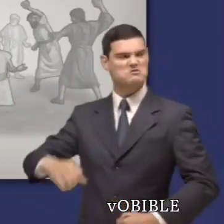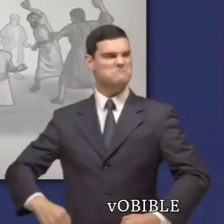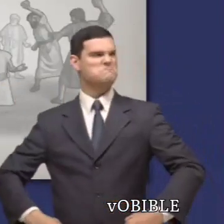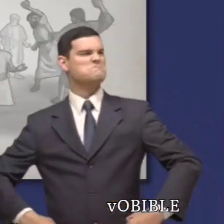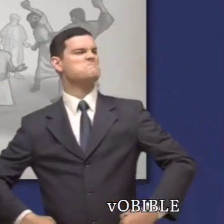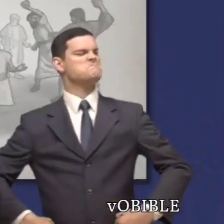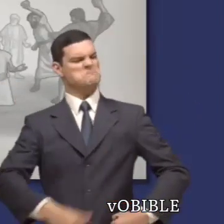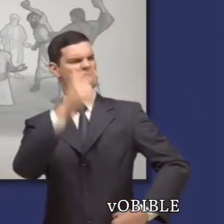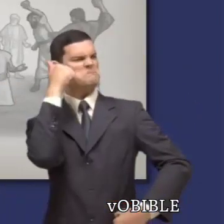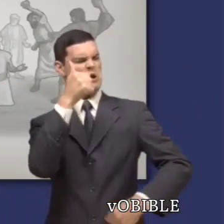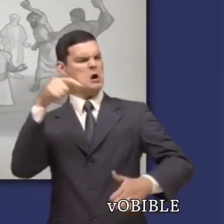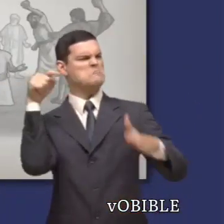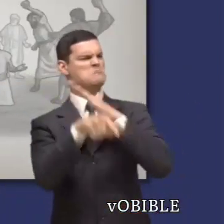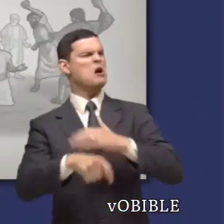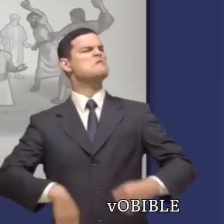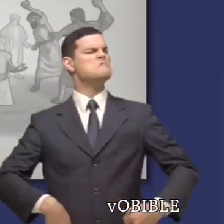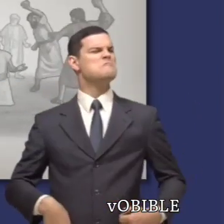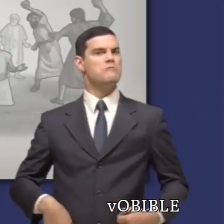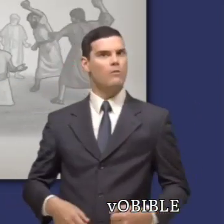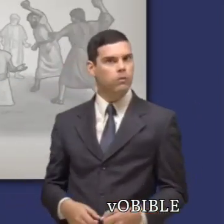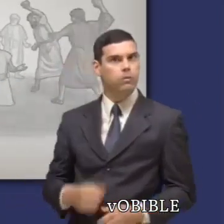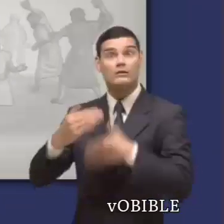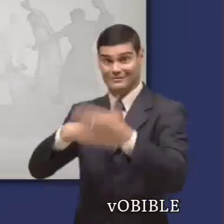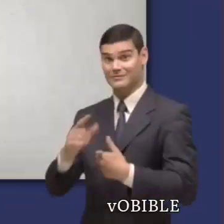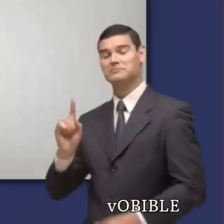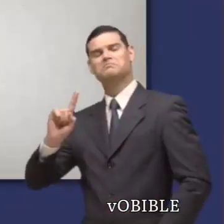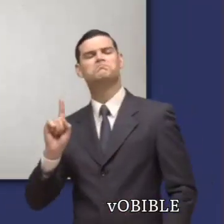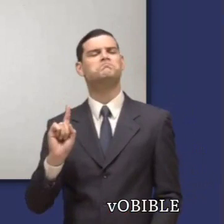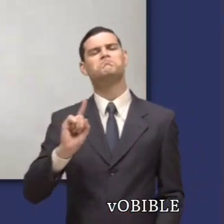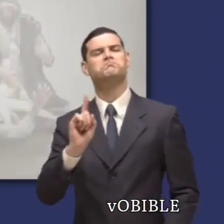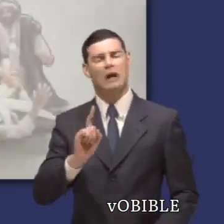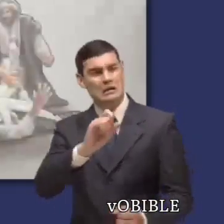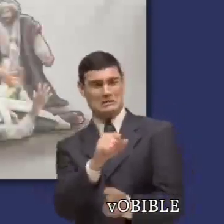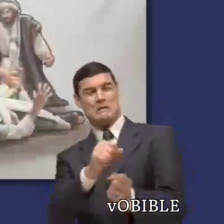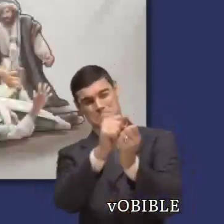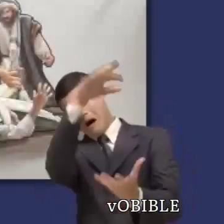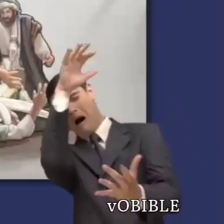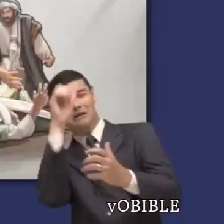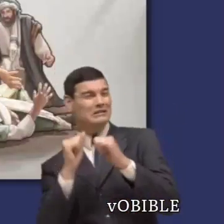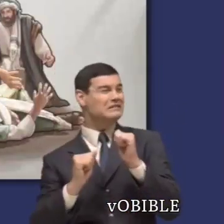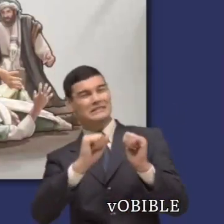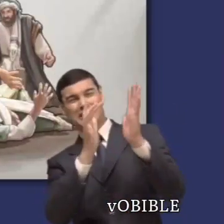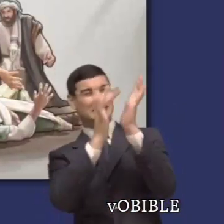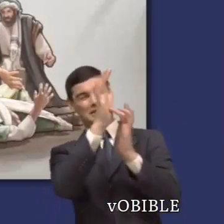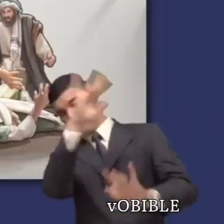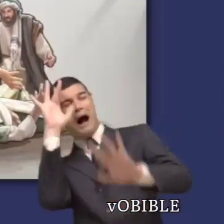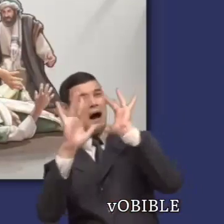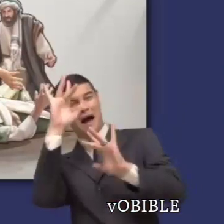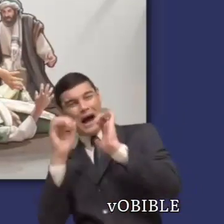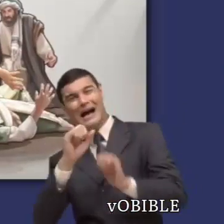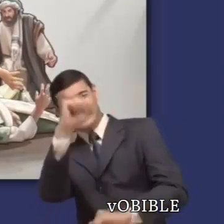Saulo presencia la ejecución y la apoya. Sin embargo, poco después Jesús se le aparece a Saulo en